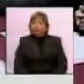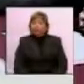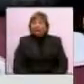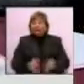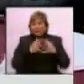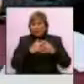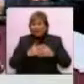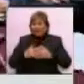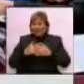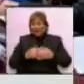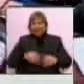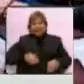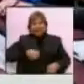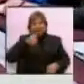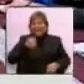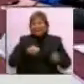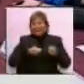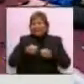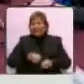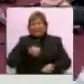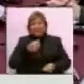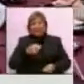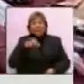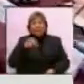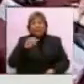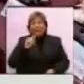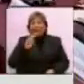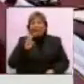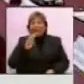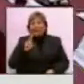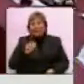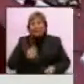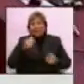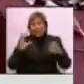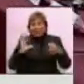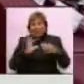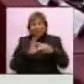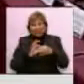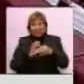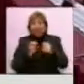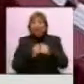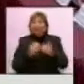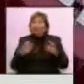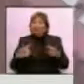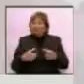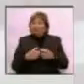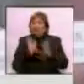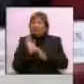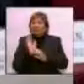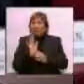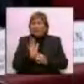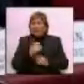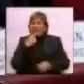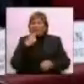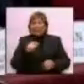parlamentarios americanos estuvo encabezada por el legislador Peter Roskam, presidente de la Alianza Democrática de la Cámara de Representantes.